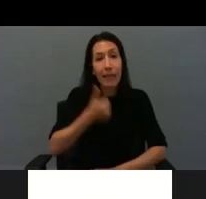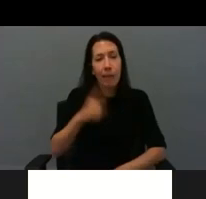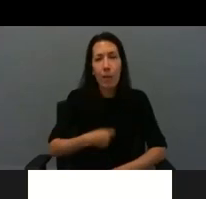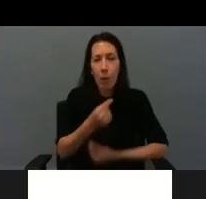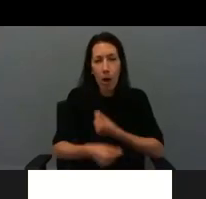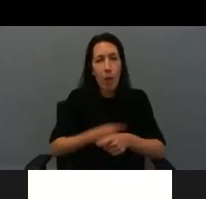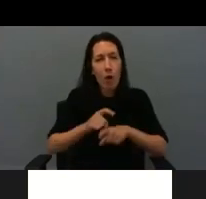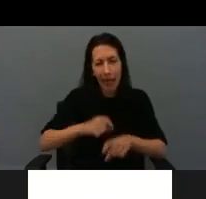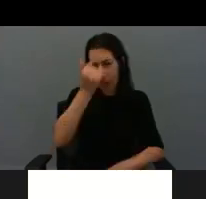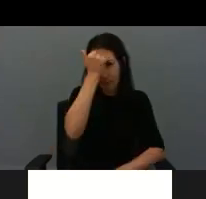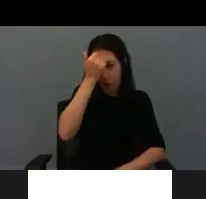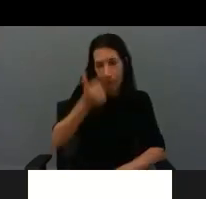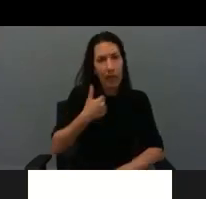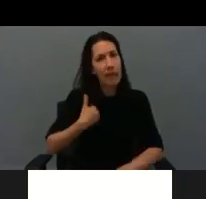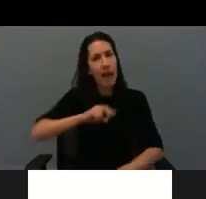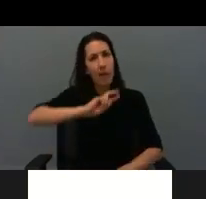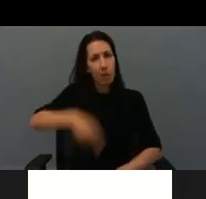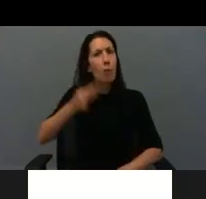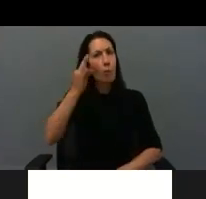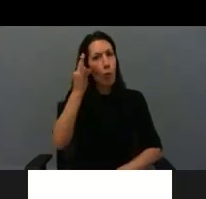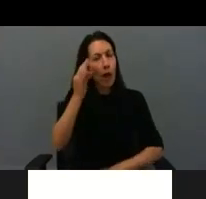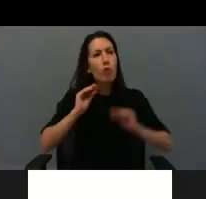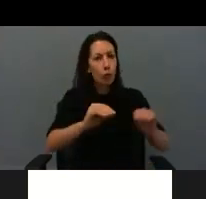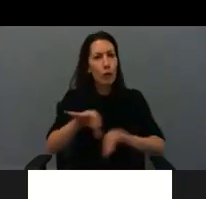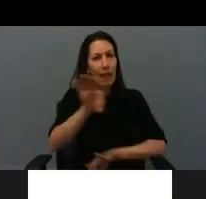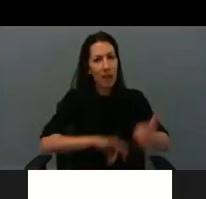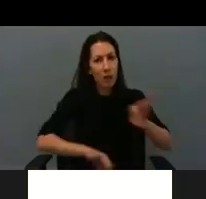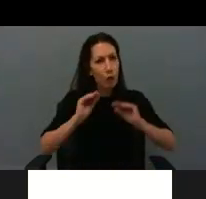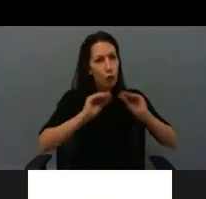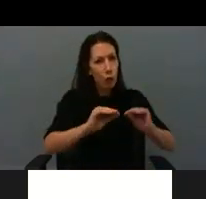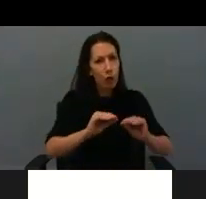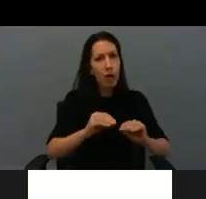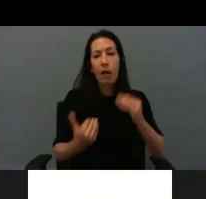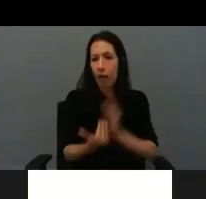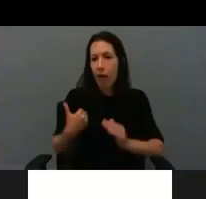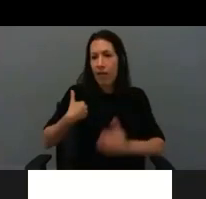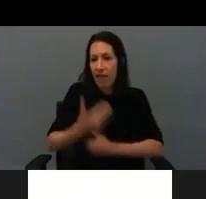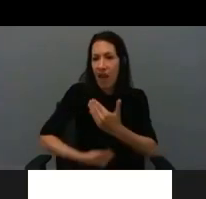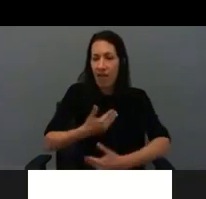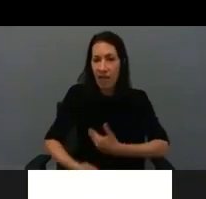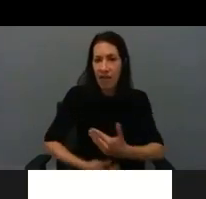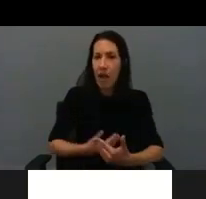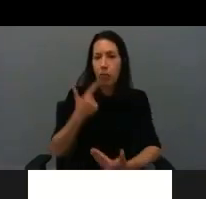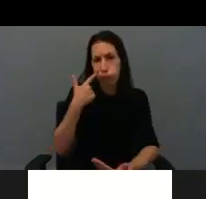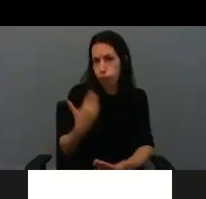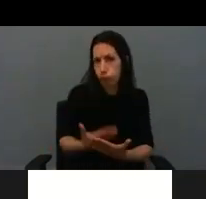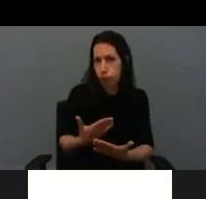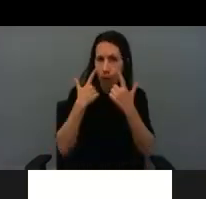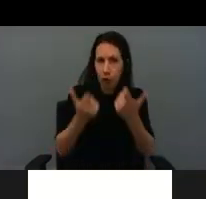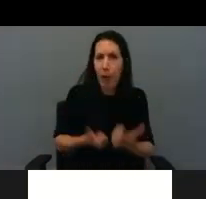es una mujer con sus decisiones y cada día lo demuestra más,